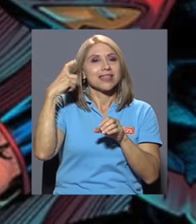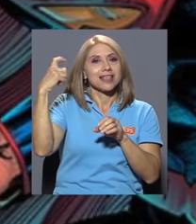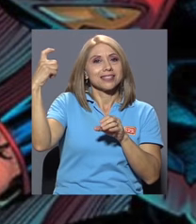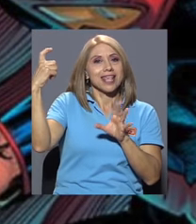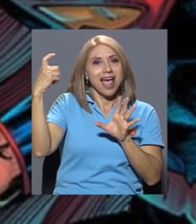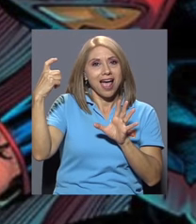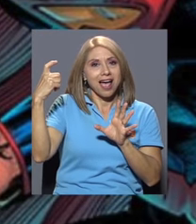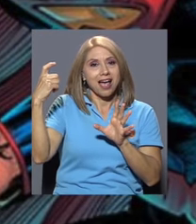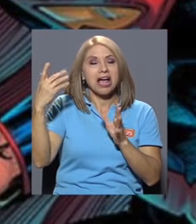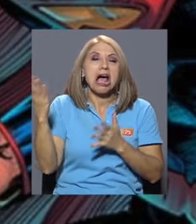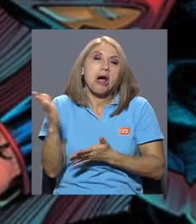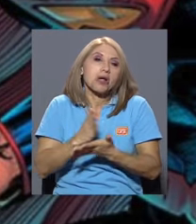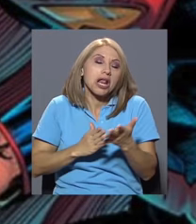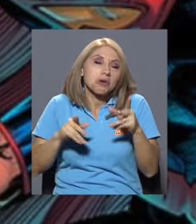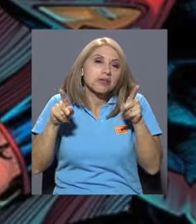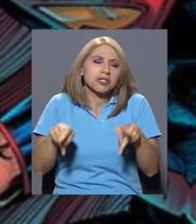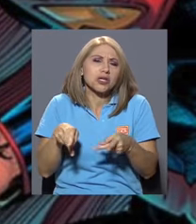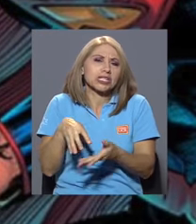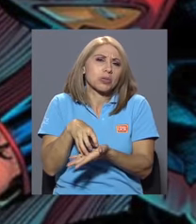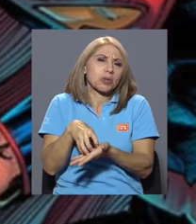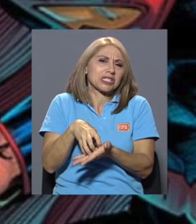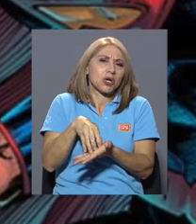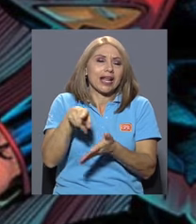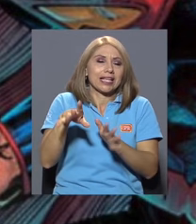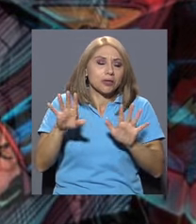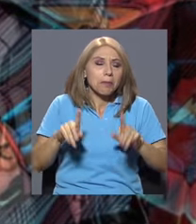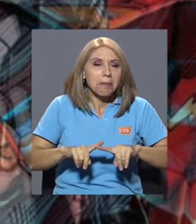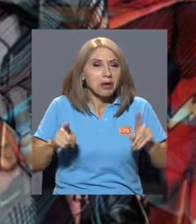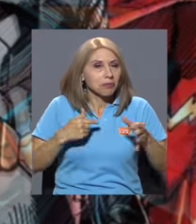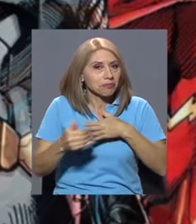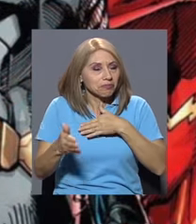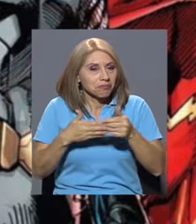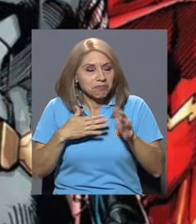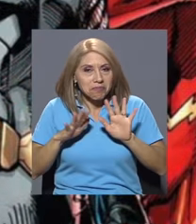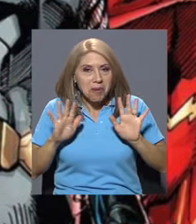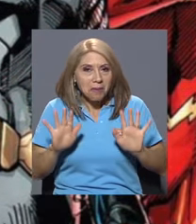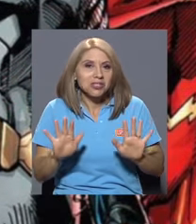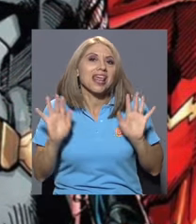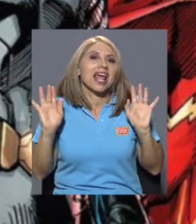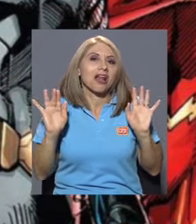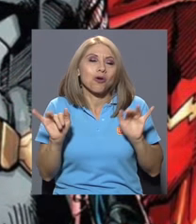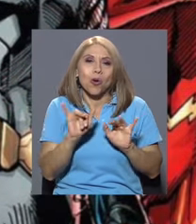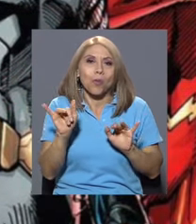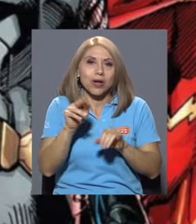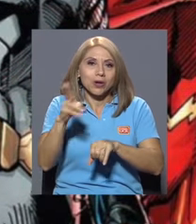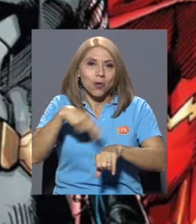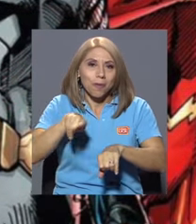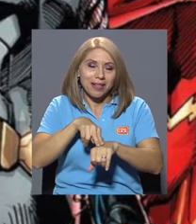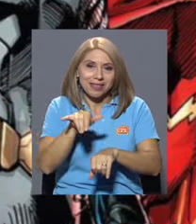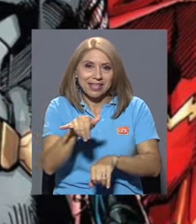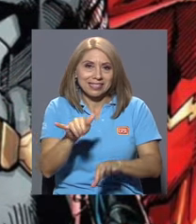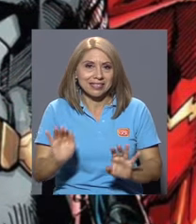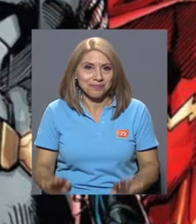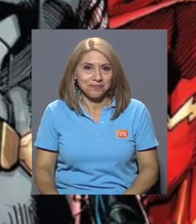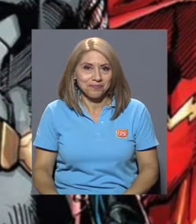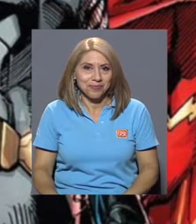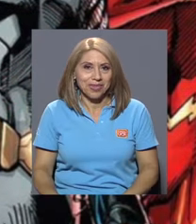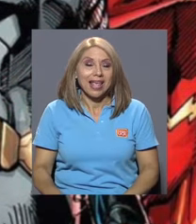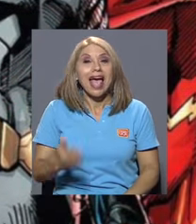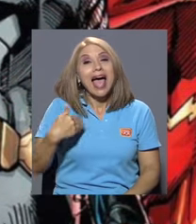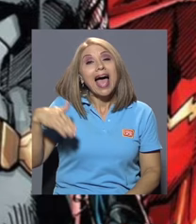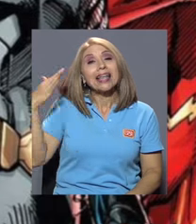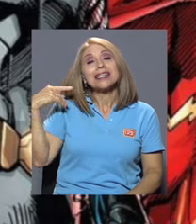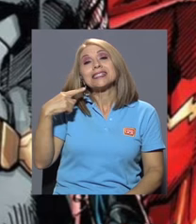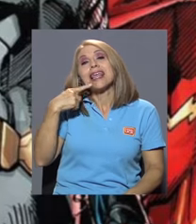Aunque, bueno, hay quienes cuestionan esa división, pero bueno, vamos a dejarlo como que normalmente es así es. Se decía,